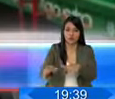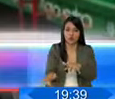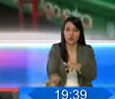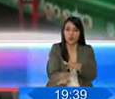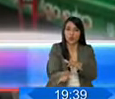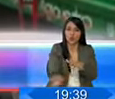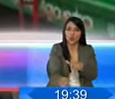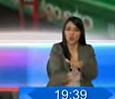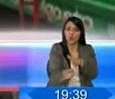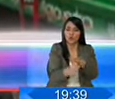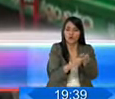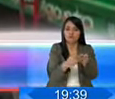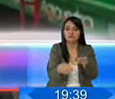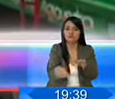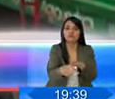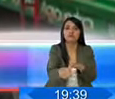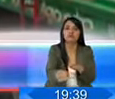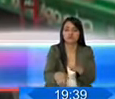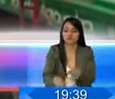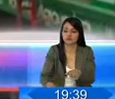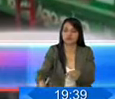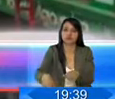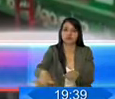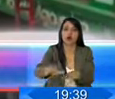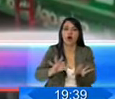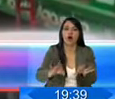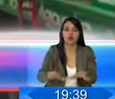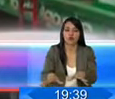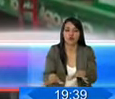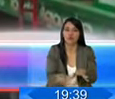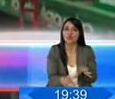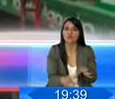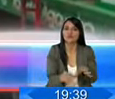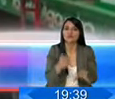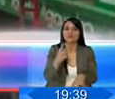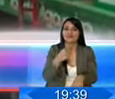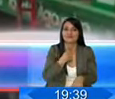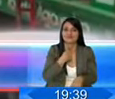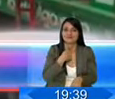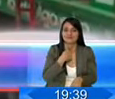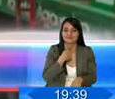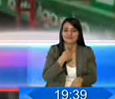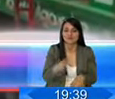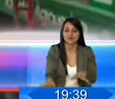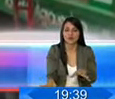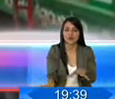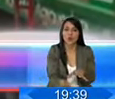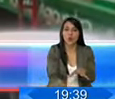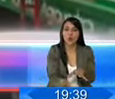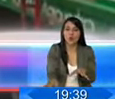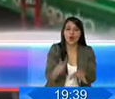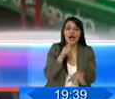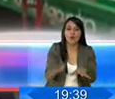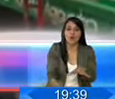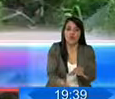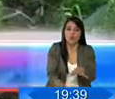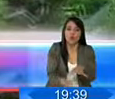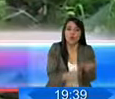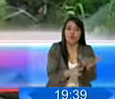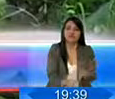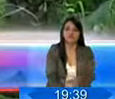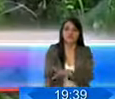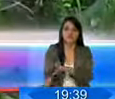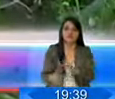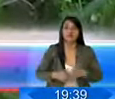arreglaron, no le hicieron para que el agua filtre o haga un, que hace un canal, sino estaba filtrando en la vía misma, en la tierra.